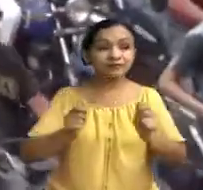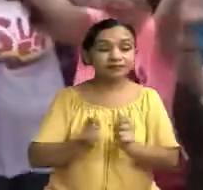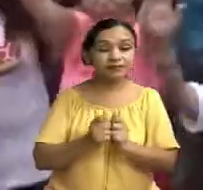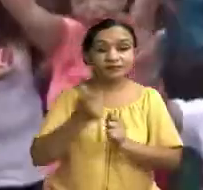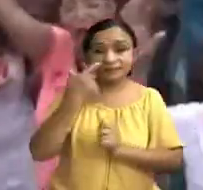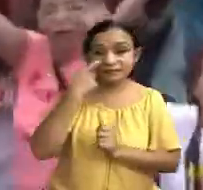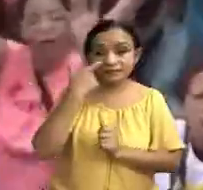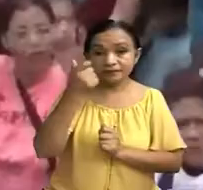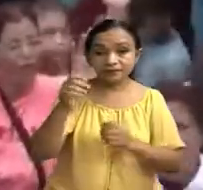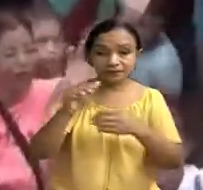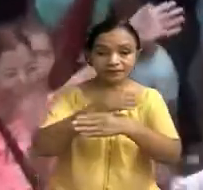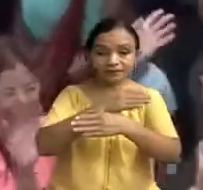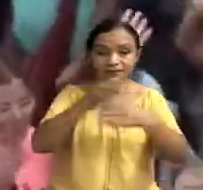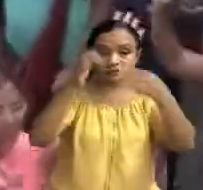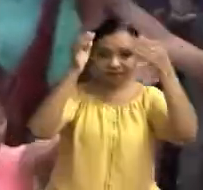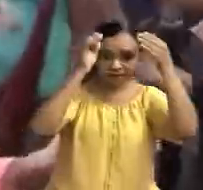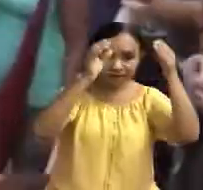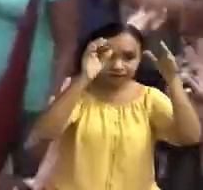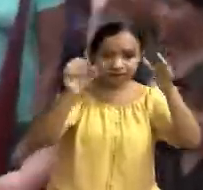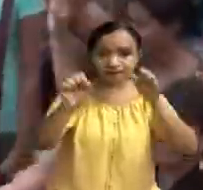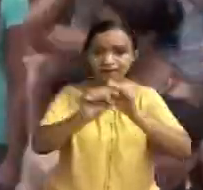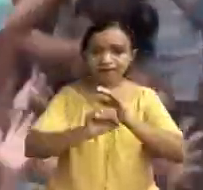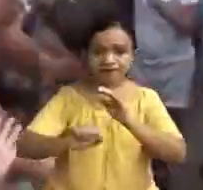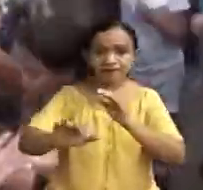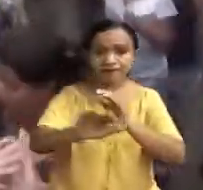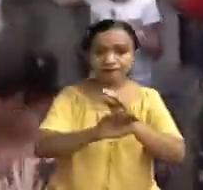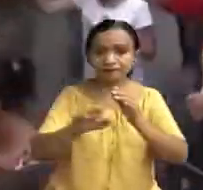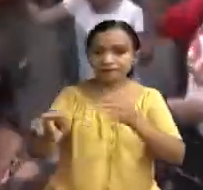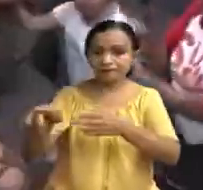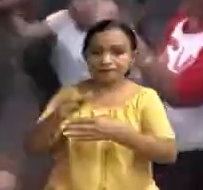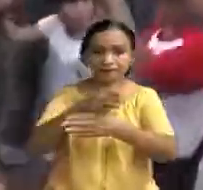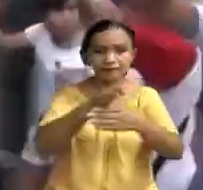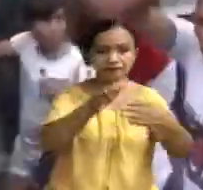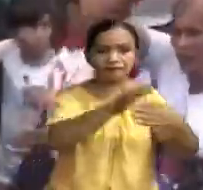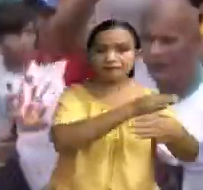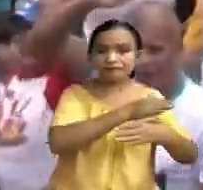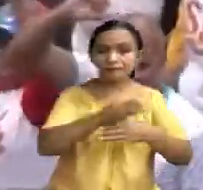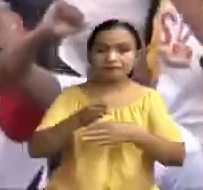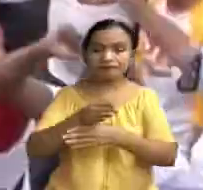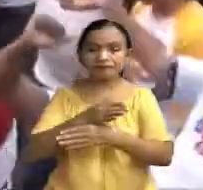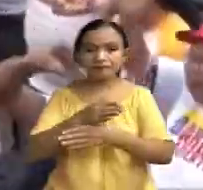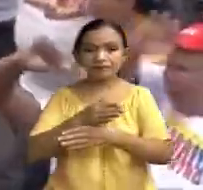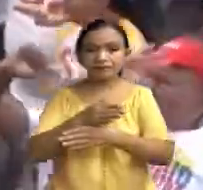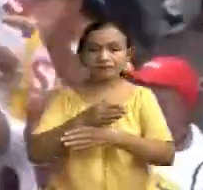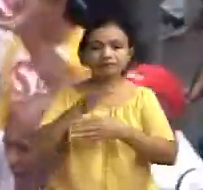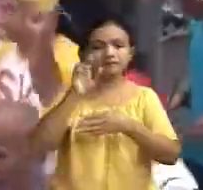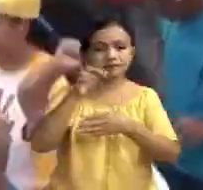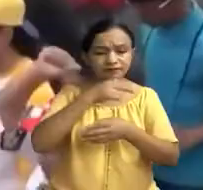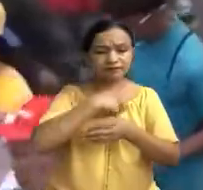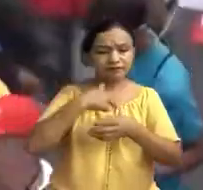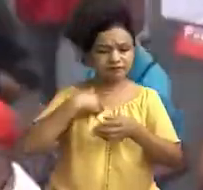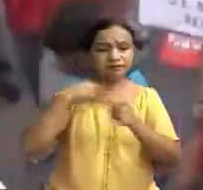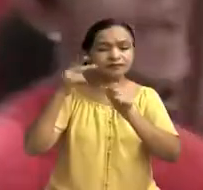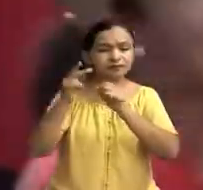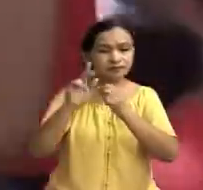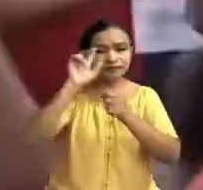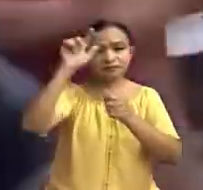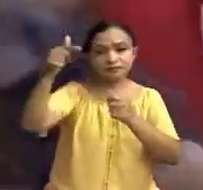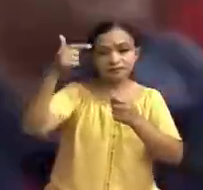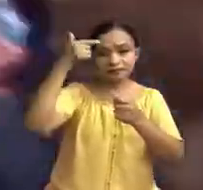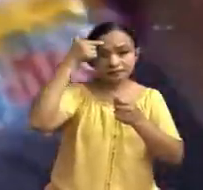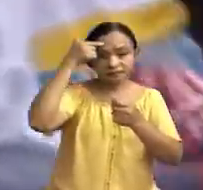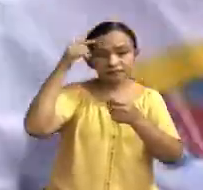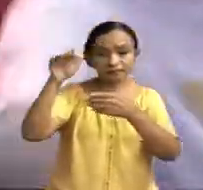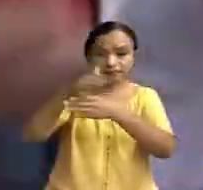reconoce la diversidad cultural y social de Bolivia y se establece el Estado Plurinacional de Bolivia, o sea, que es